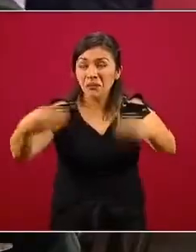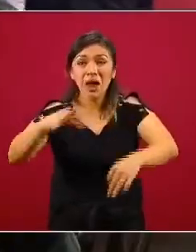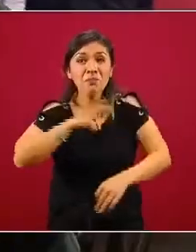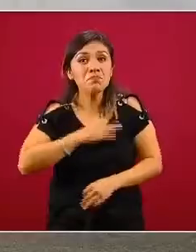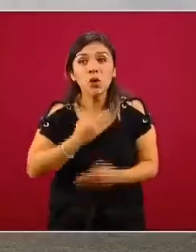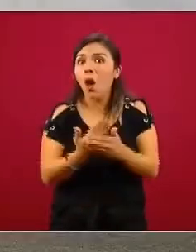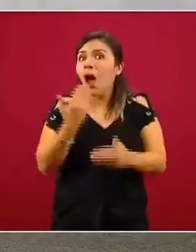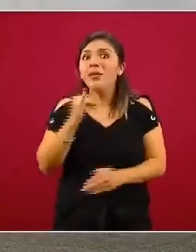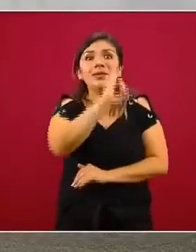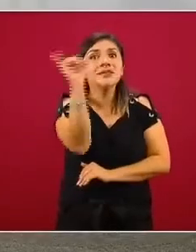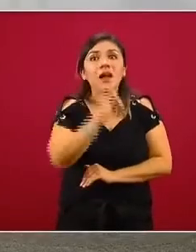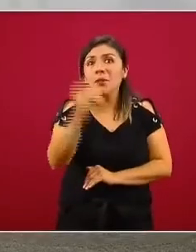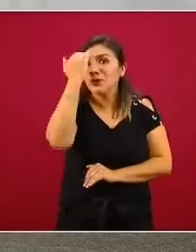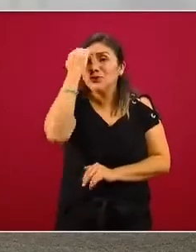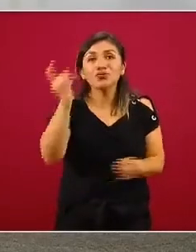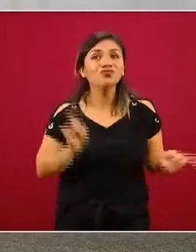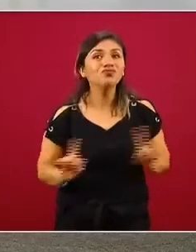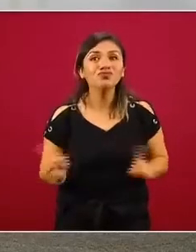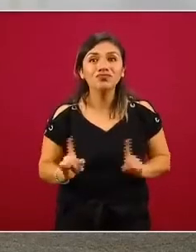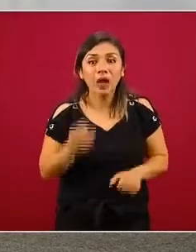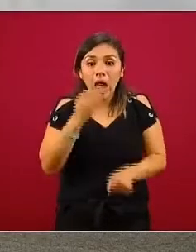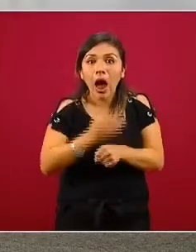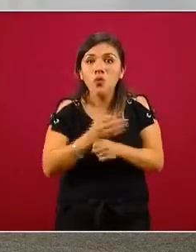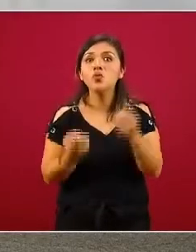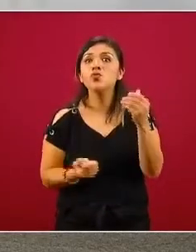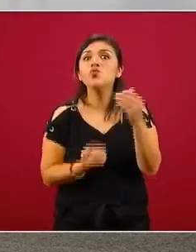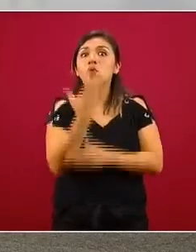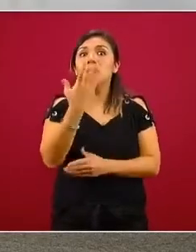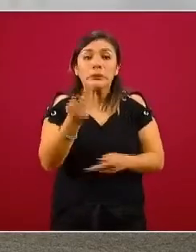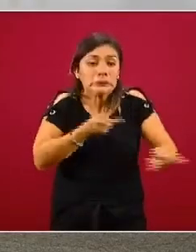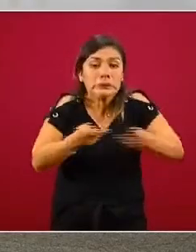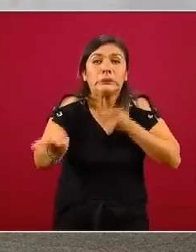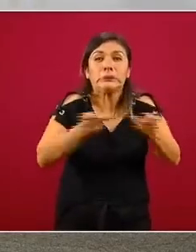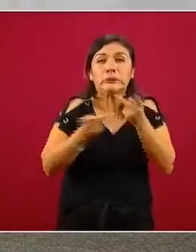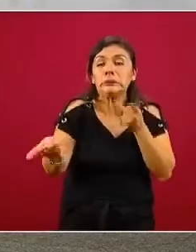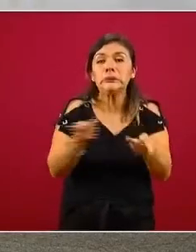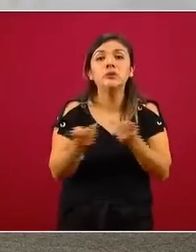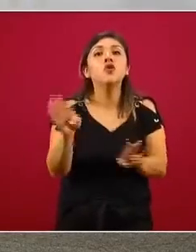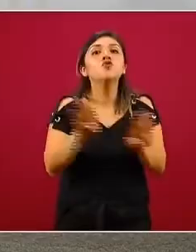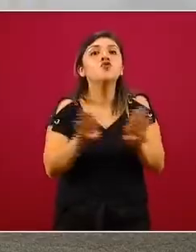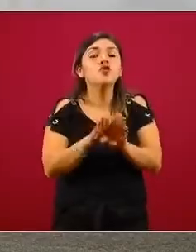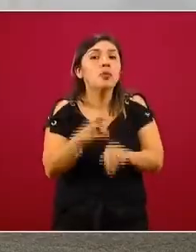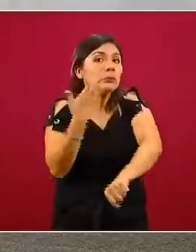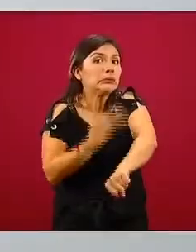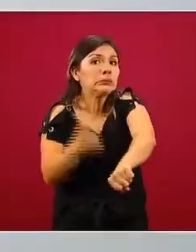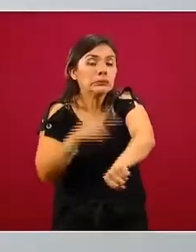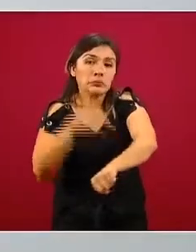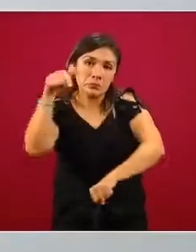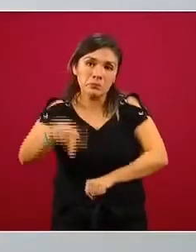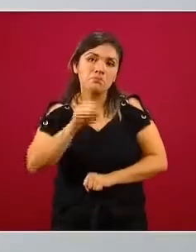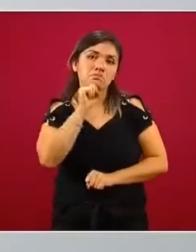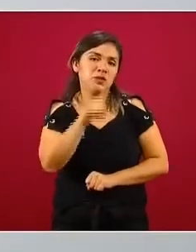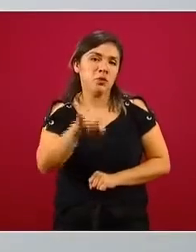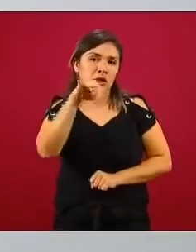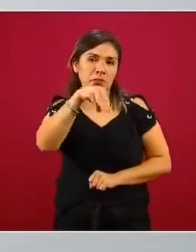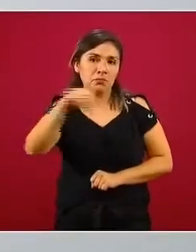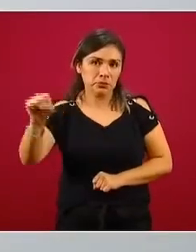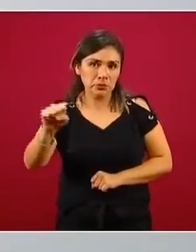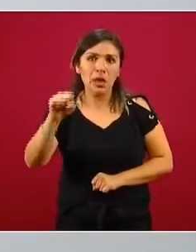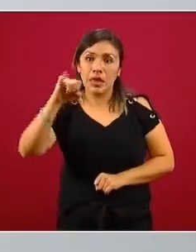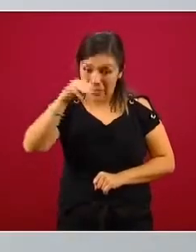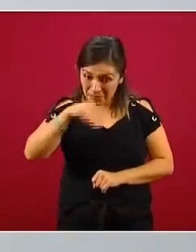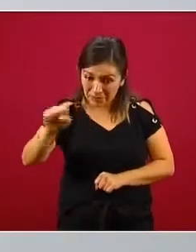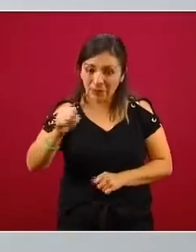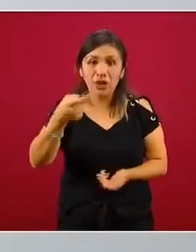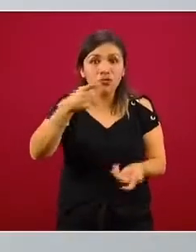que no conocíamos y que lo estamos abordando de la mejor manera, por supuesto, dentro de esta institución. Y no solamente de la